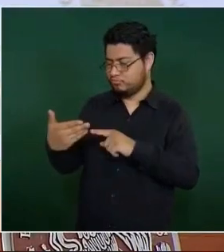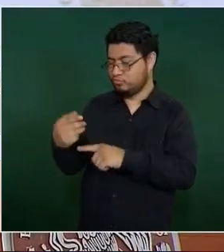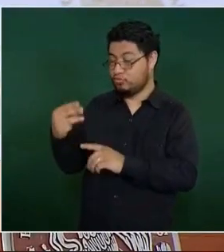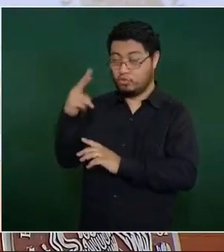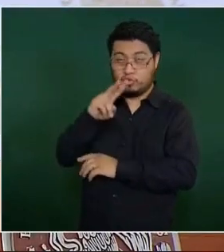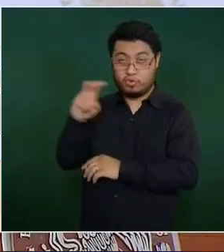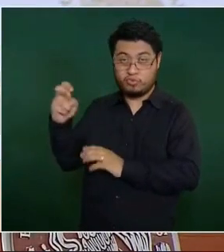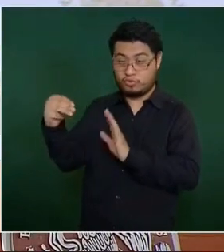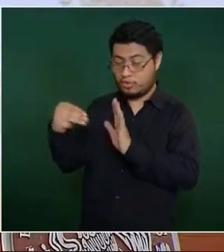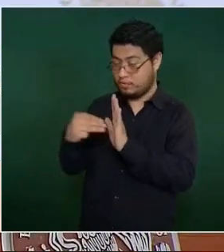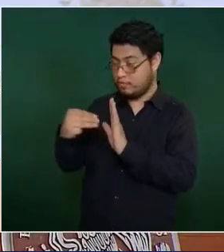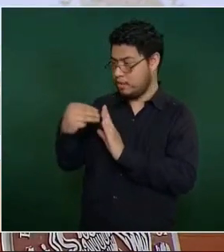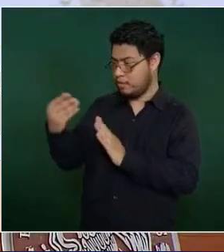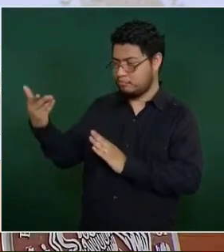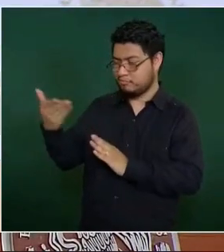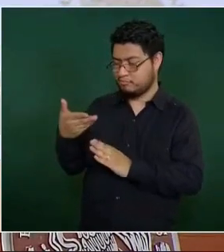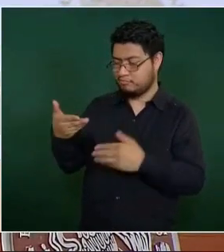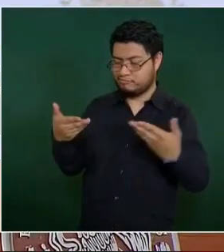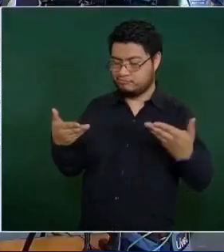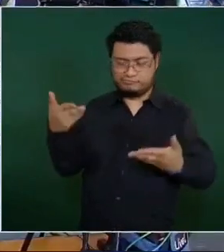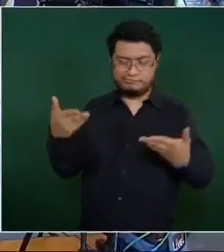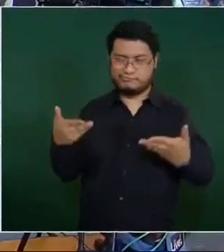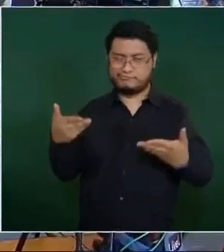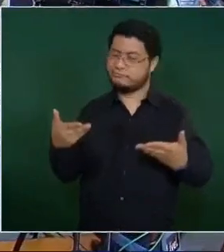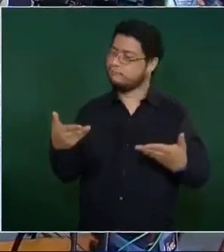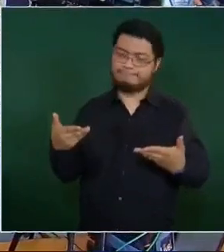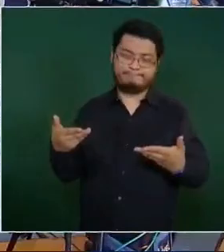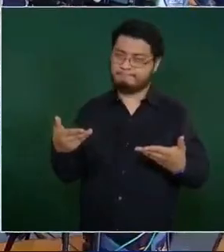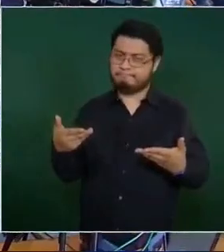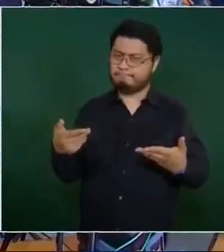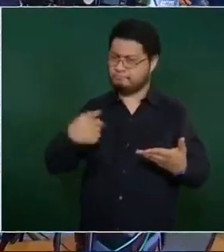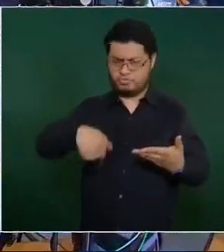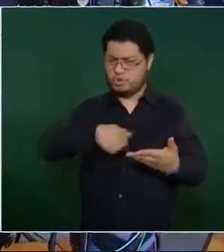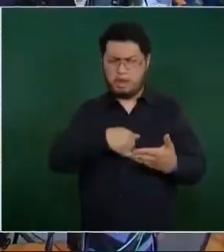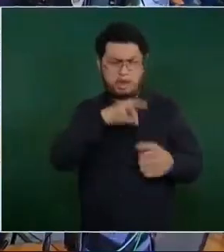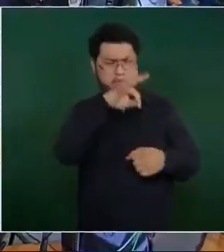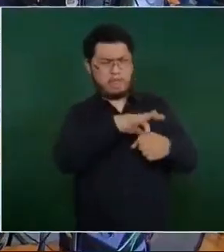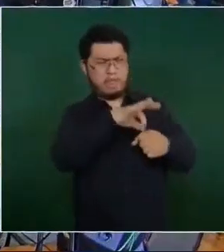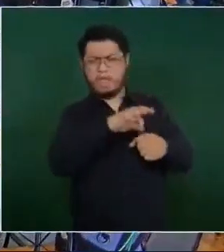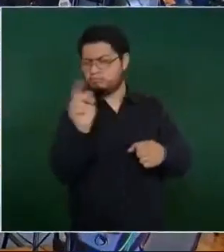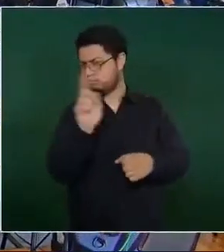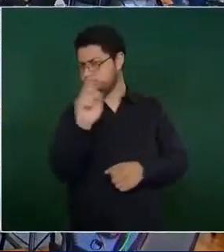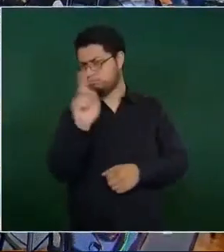Entonces, no votamos nosotros por la reforma